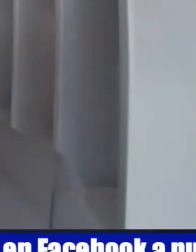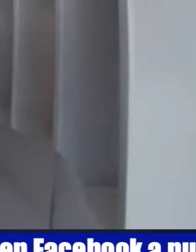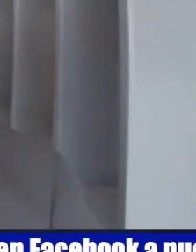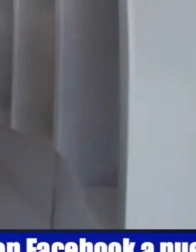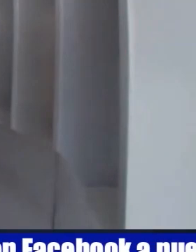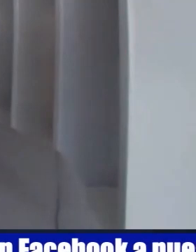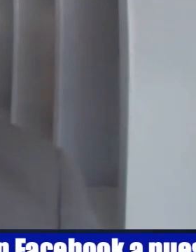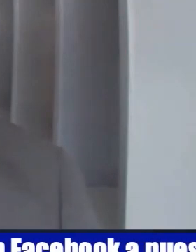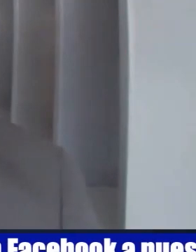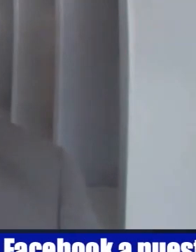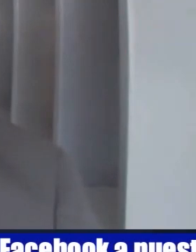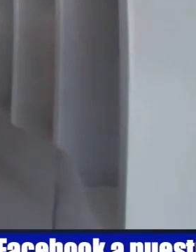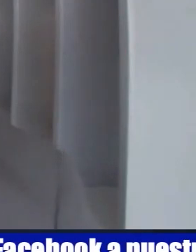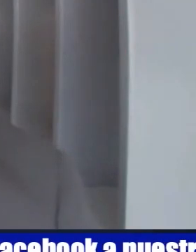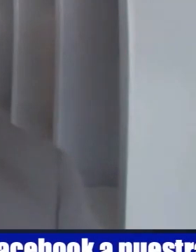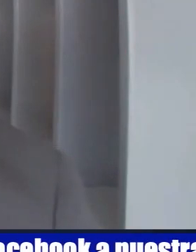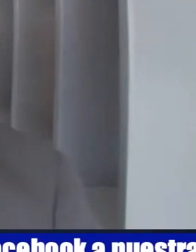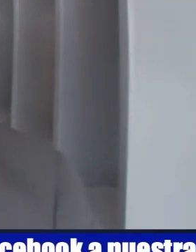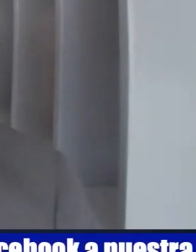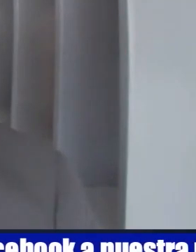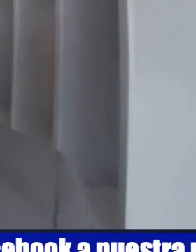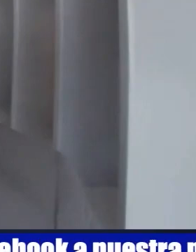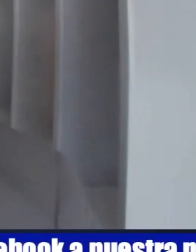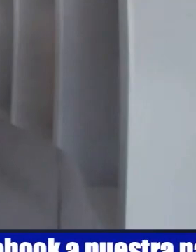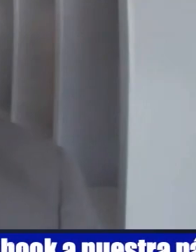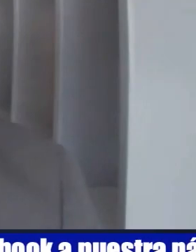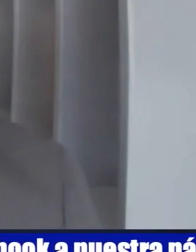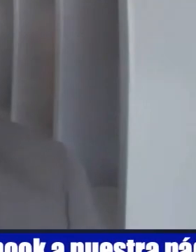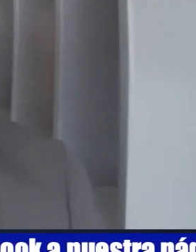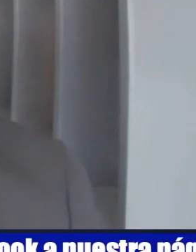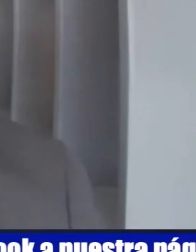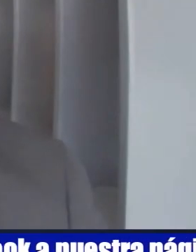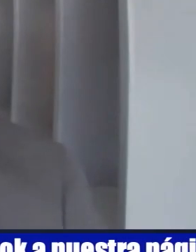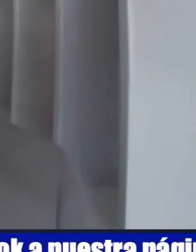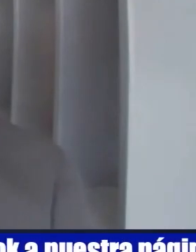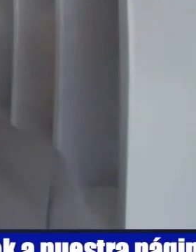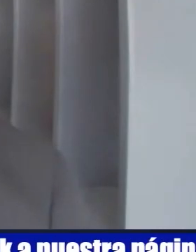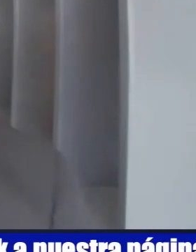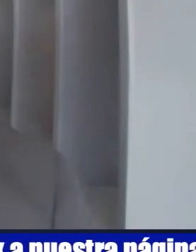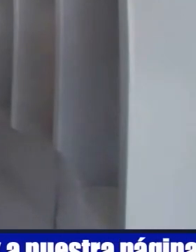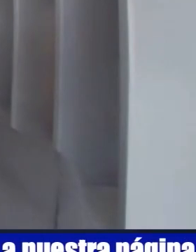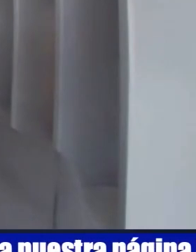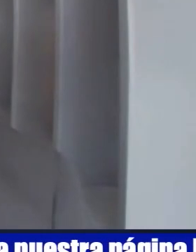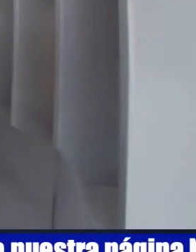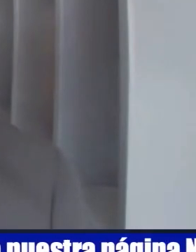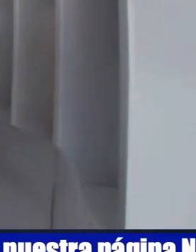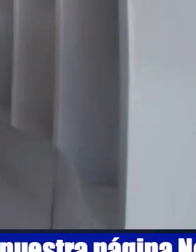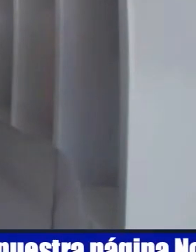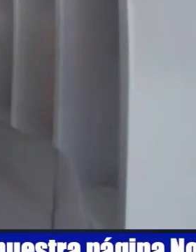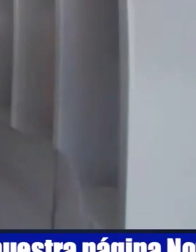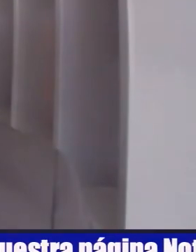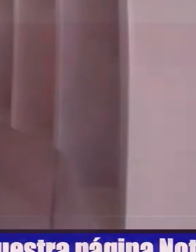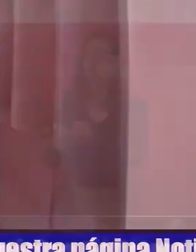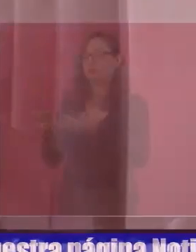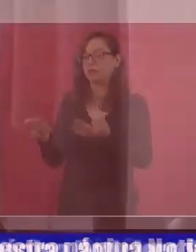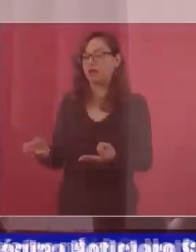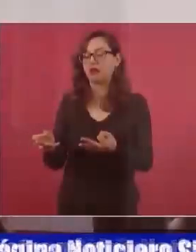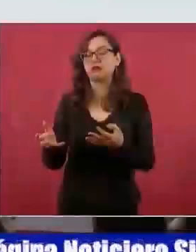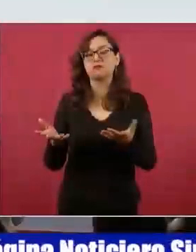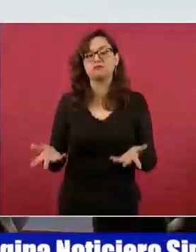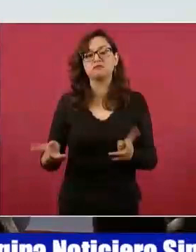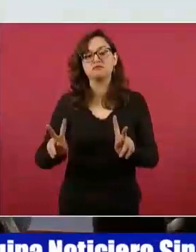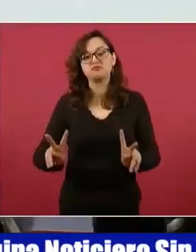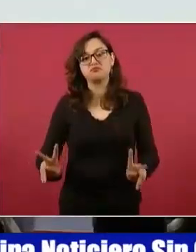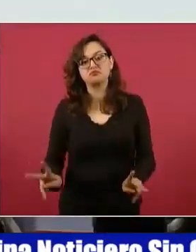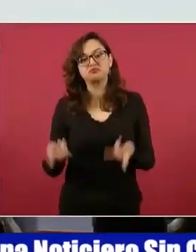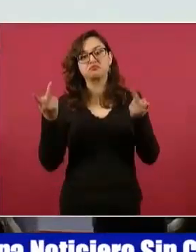el recorrido, habría sin duda que ampliarlo. Él arranca prácticamente con el sexenio de